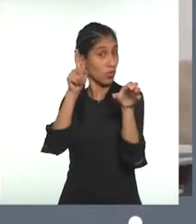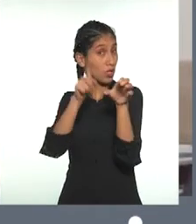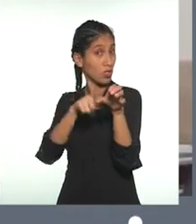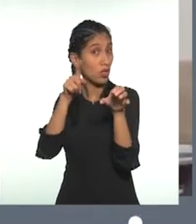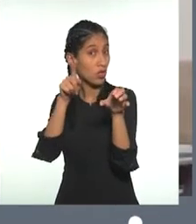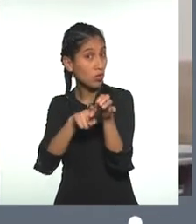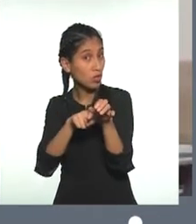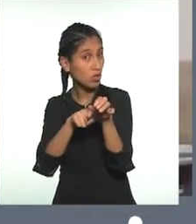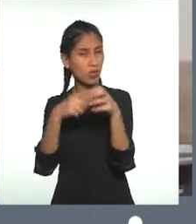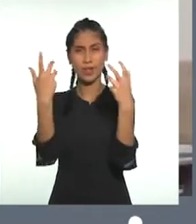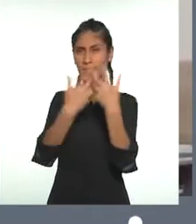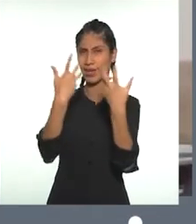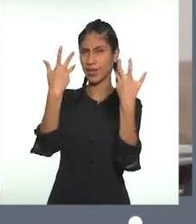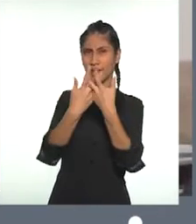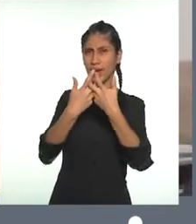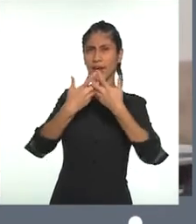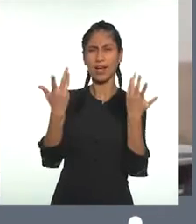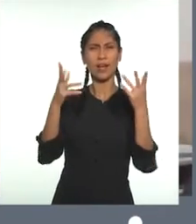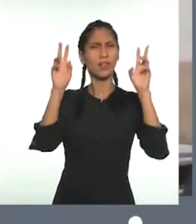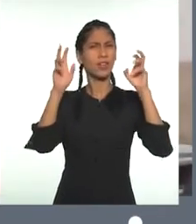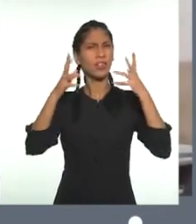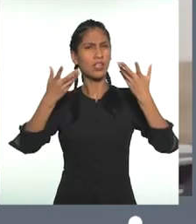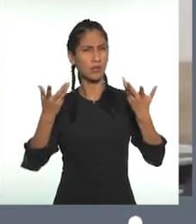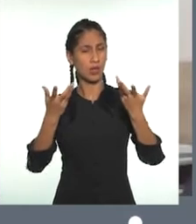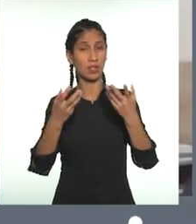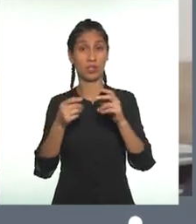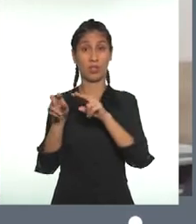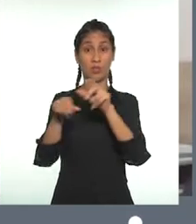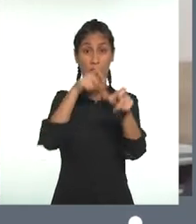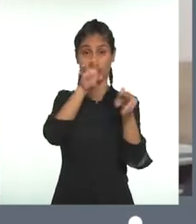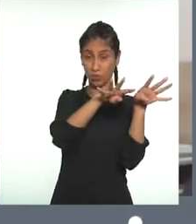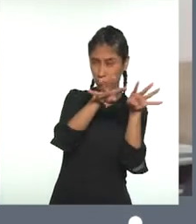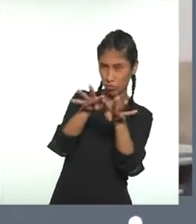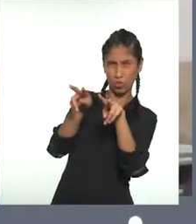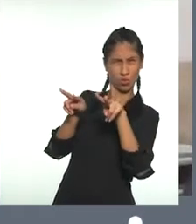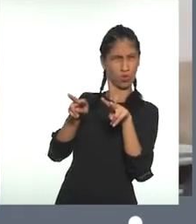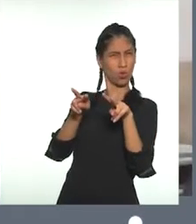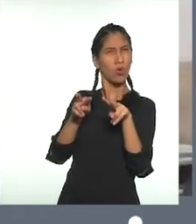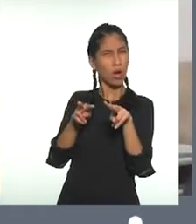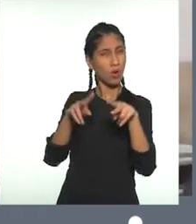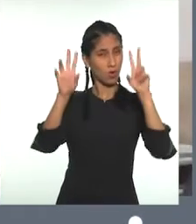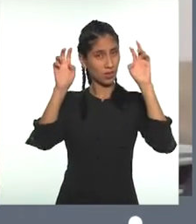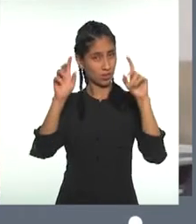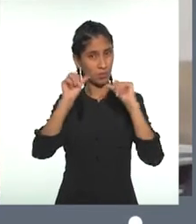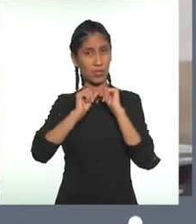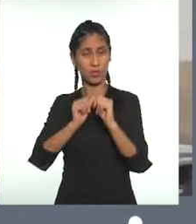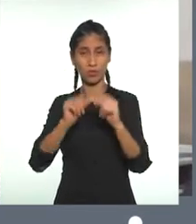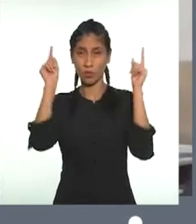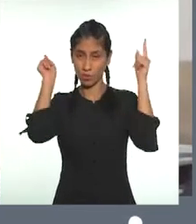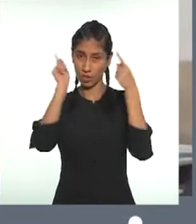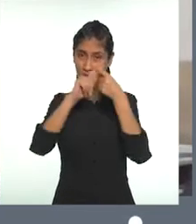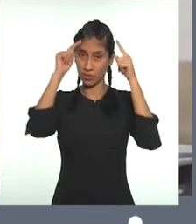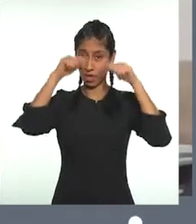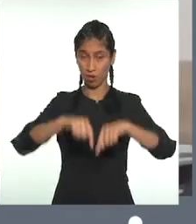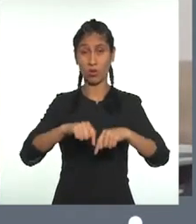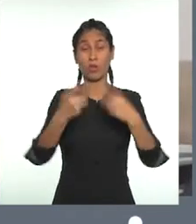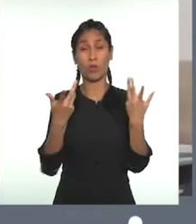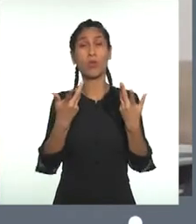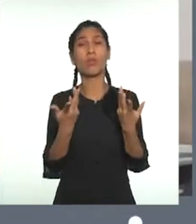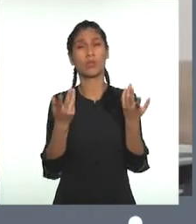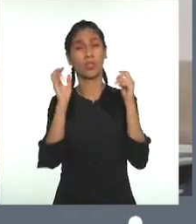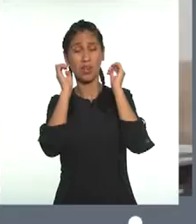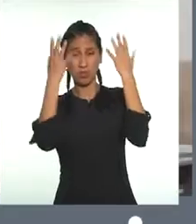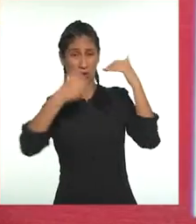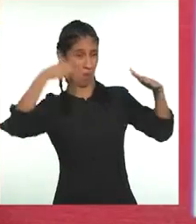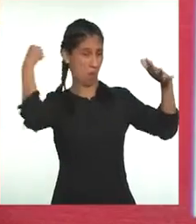que enfrenta al transeúnte, que en este caso es el espectador, con este tema que seguimos arrastrando, ¿no?, que es la violencia contra la